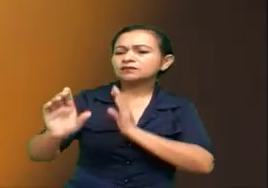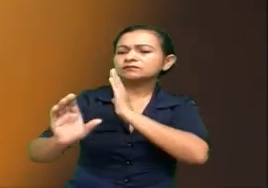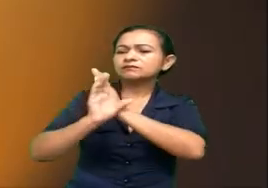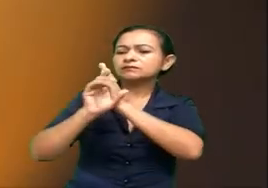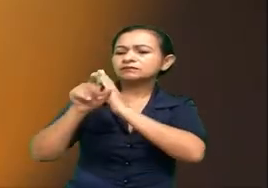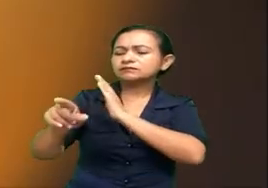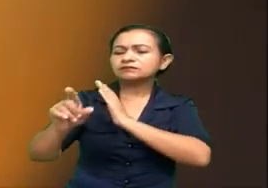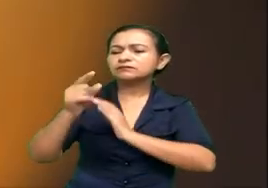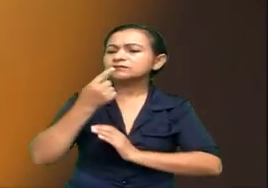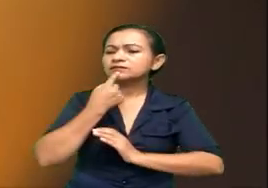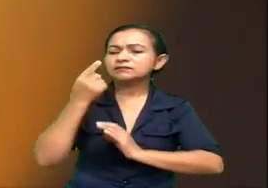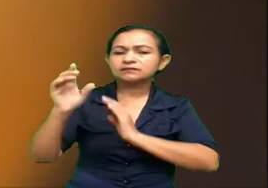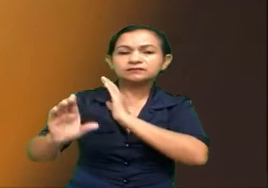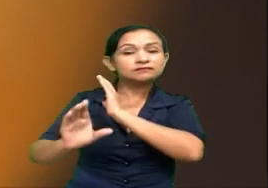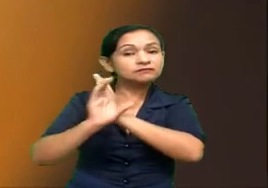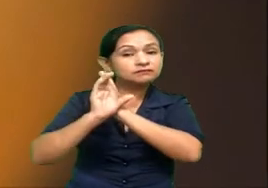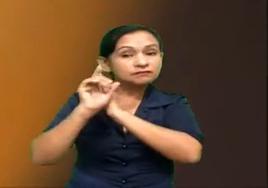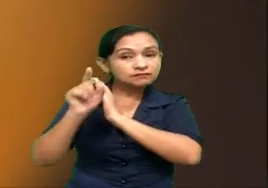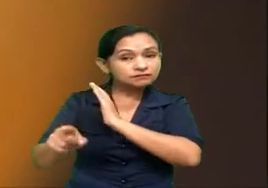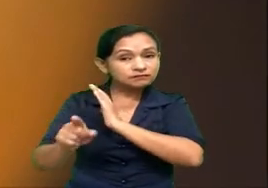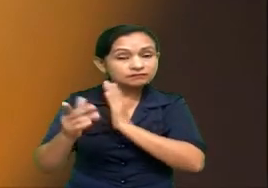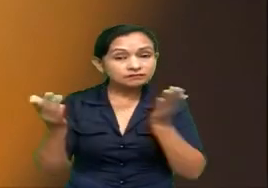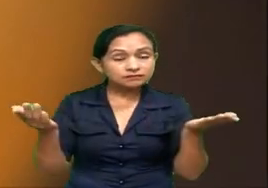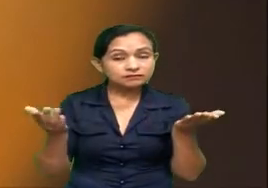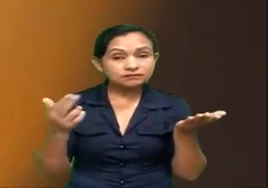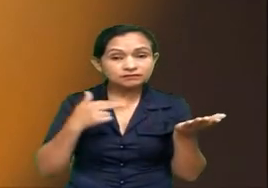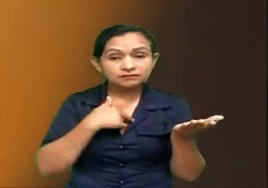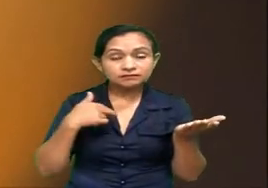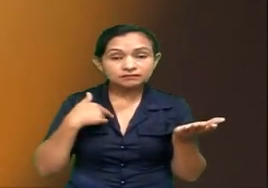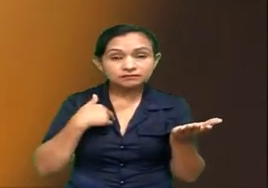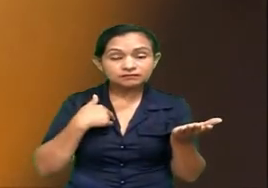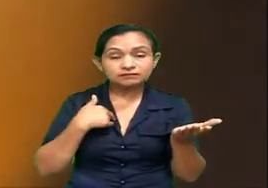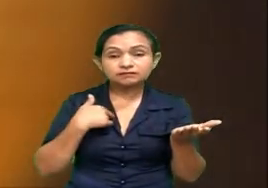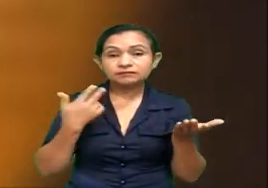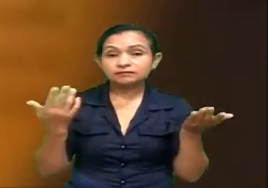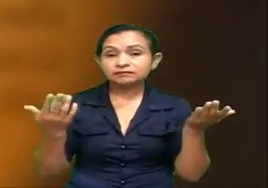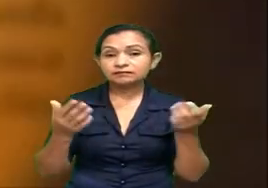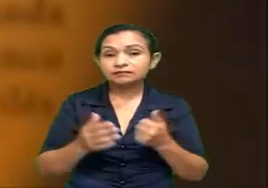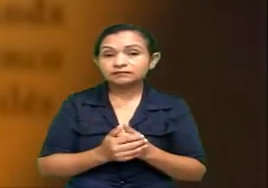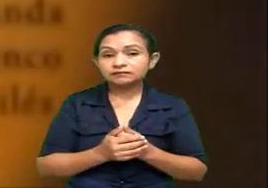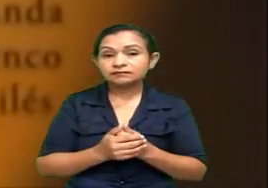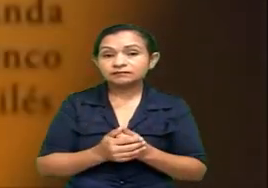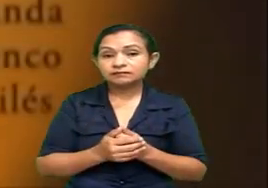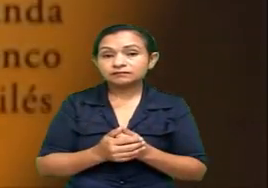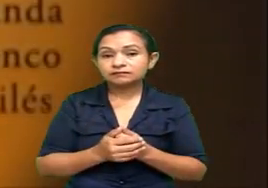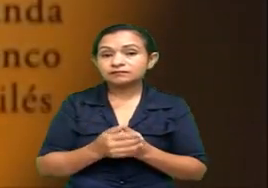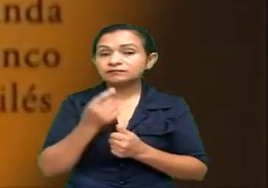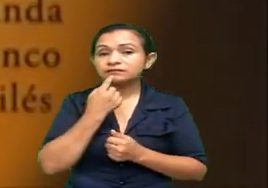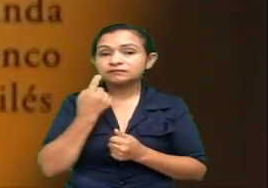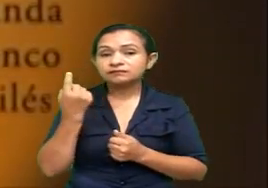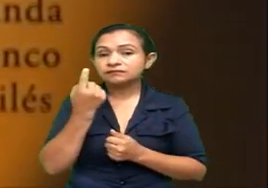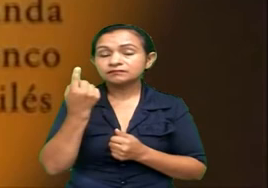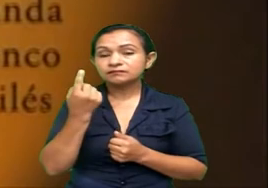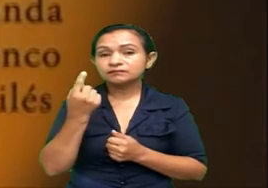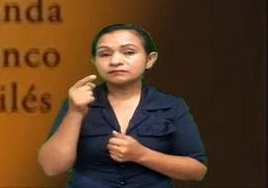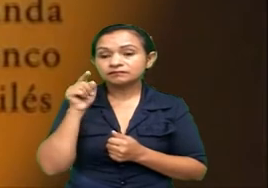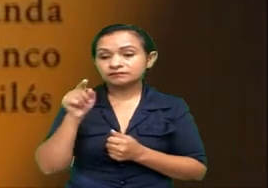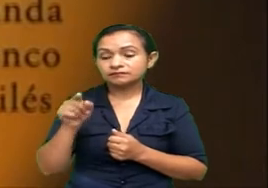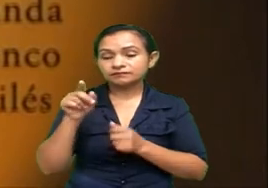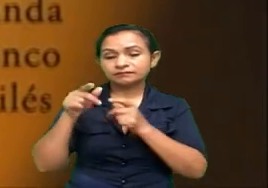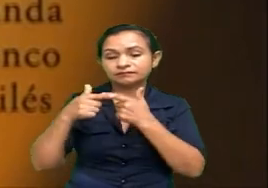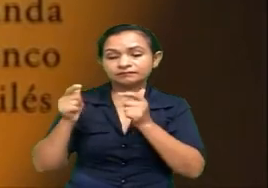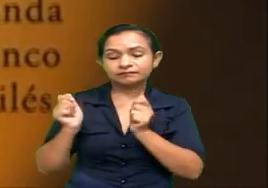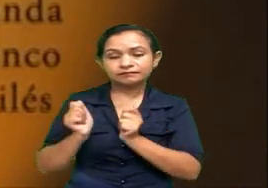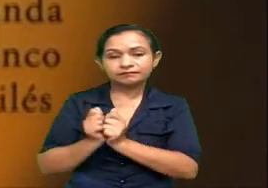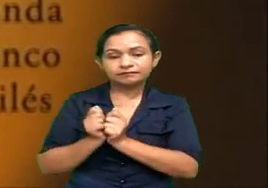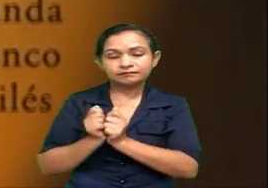de que Walker haya hecho tantas trompelías son los que lo llamaron. Por eso